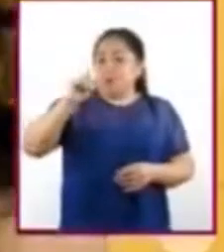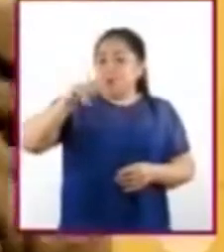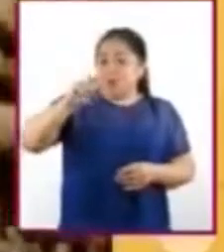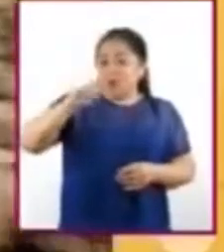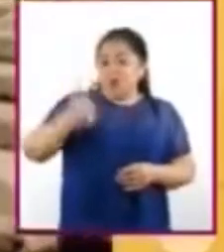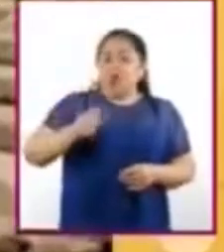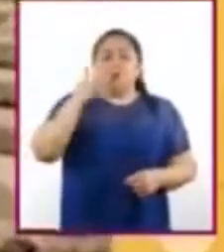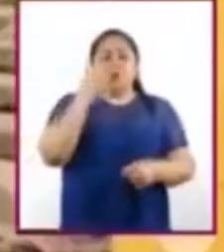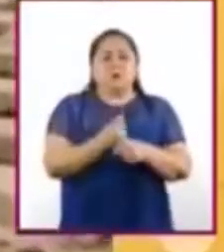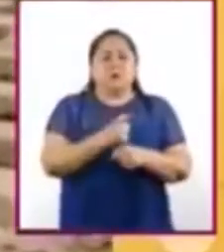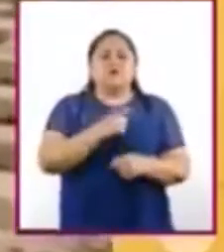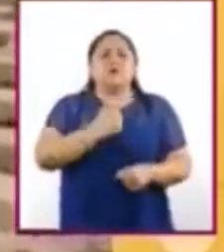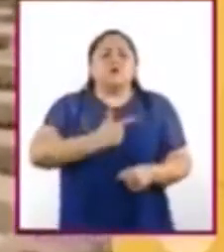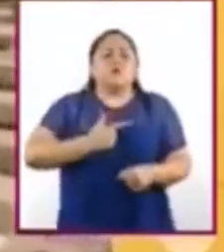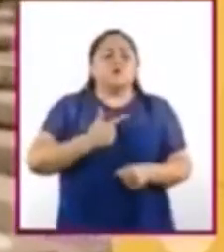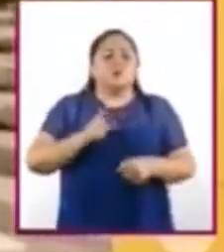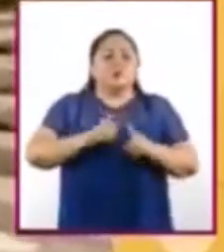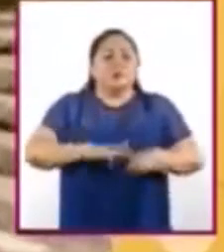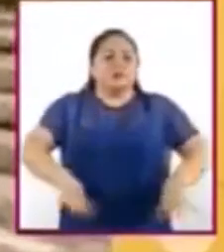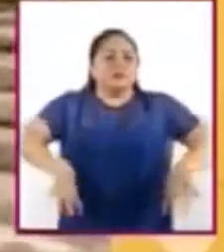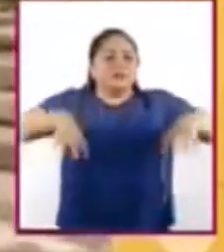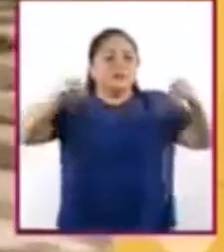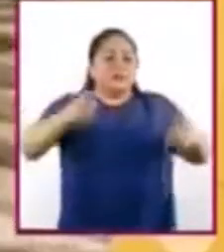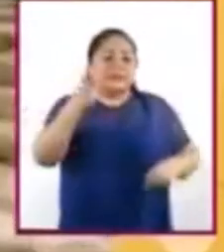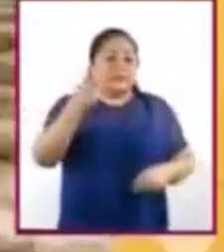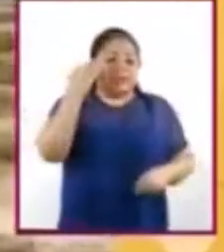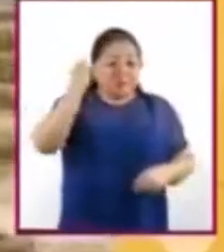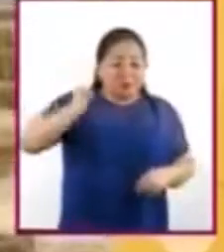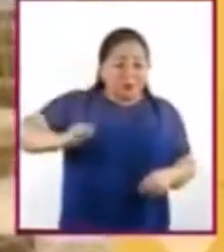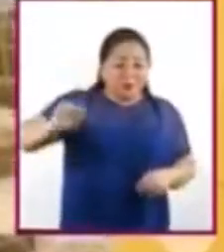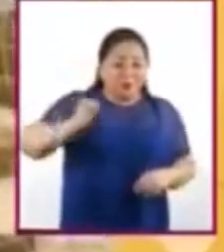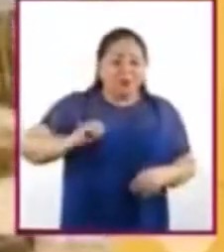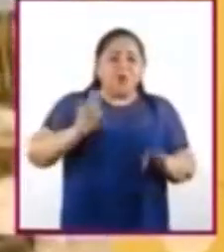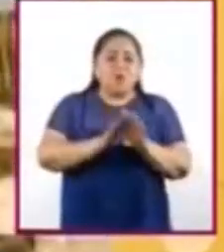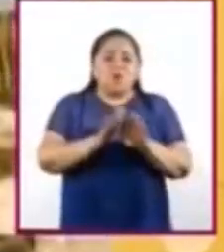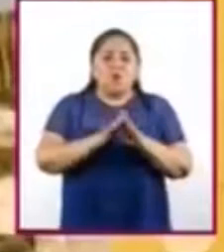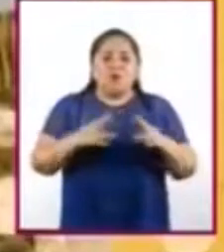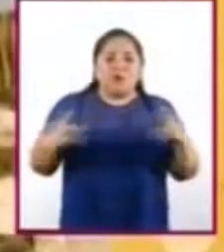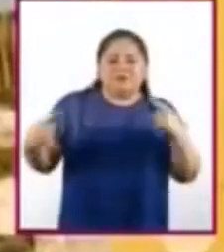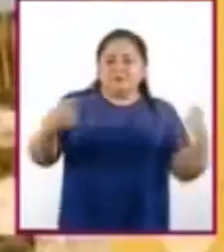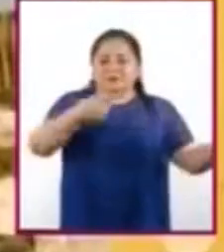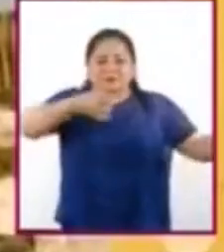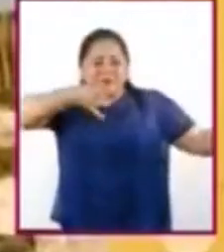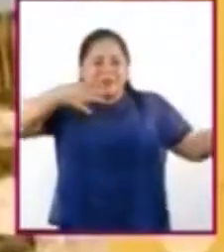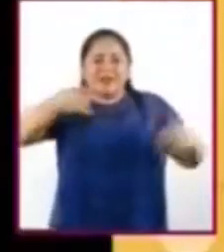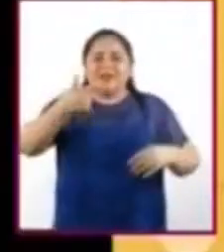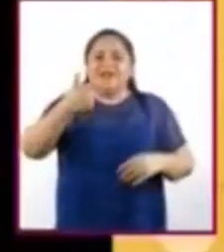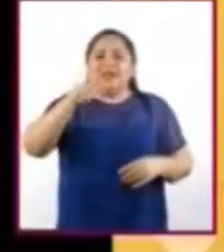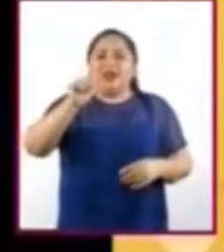un particular gusto por el circo, que en aquel periodo presentaba combates de gladiadores.